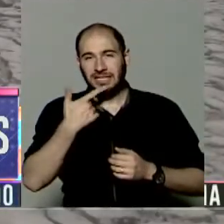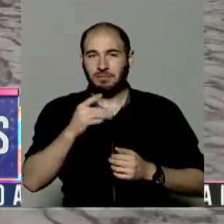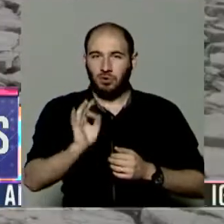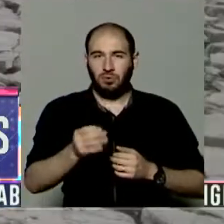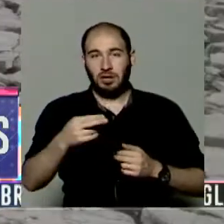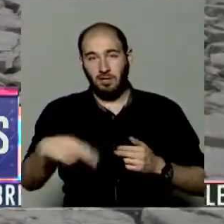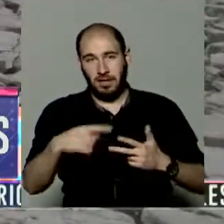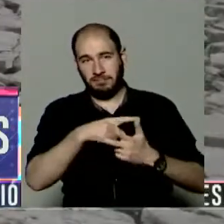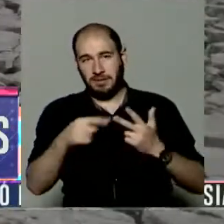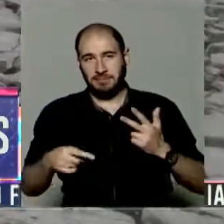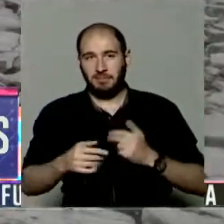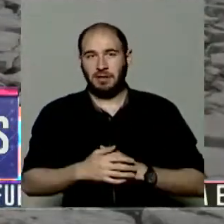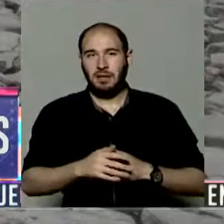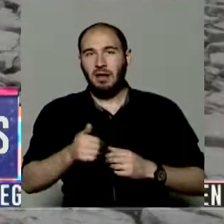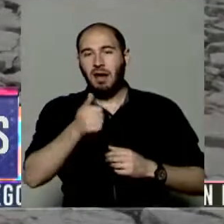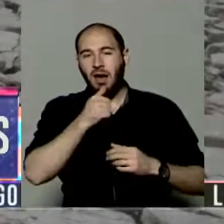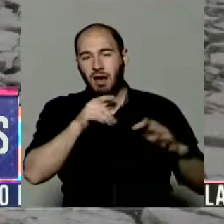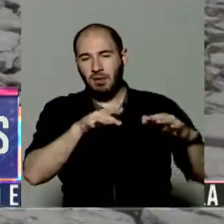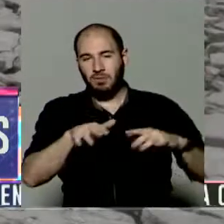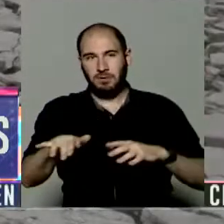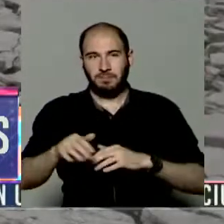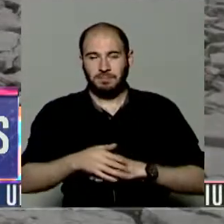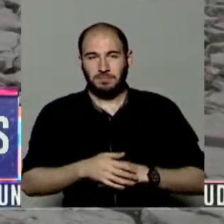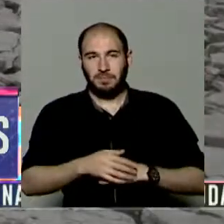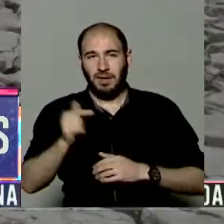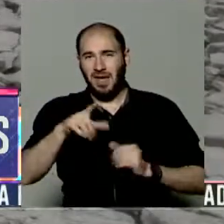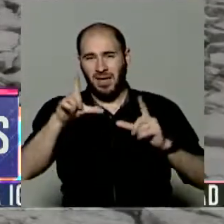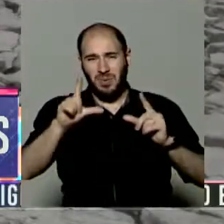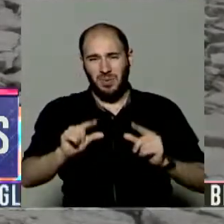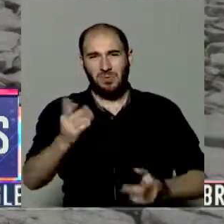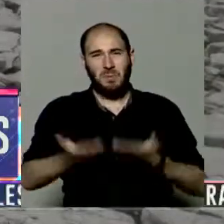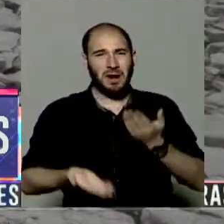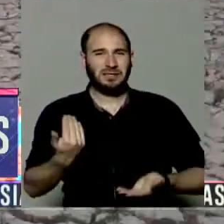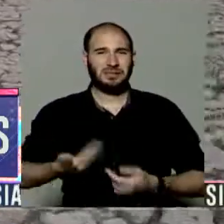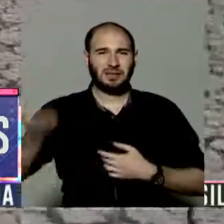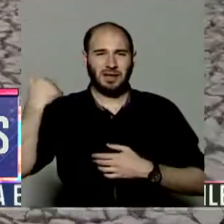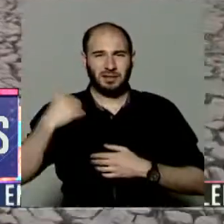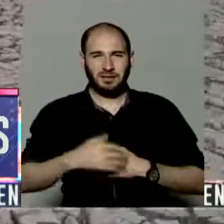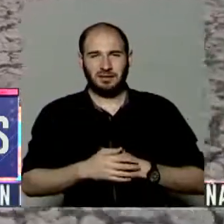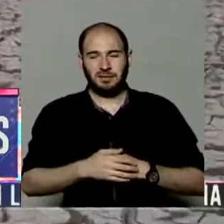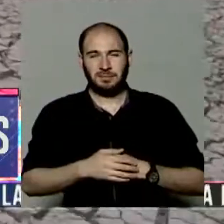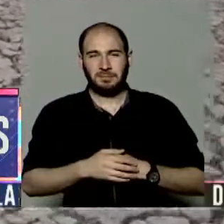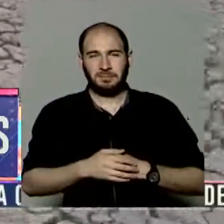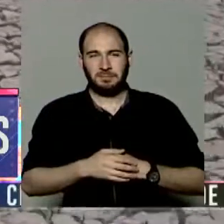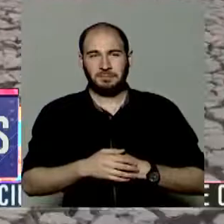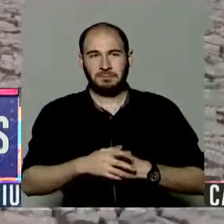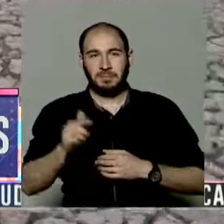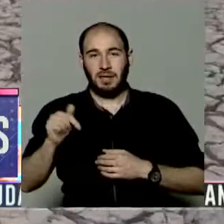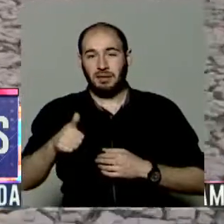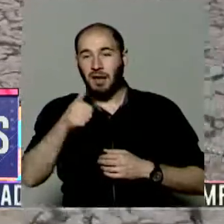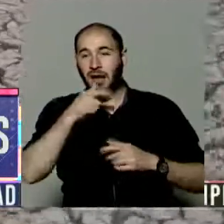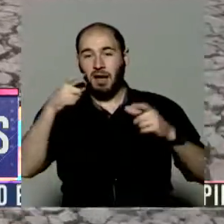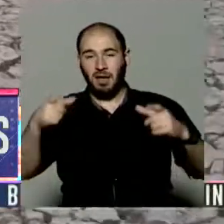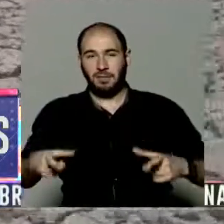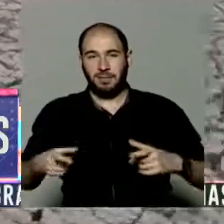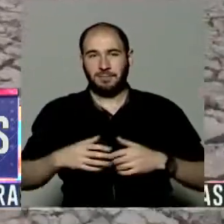octubre, noviembre, estos caudales han sido mucho más bajos que los históricos, y esto ha producido que el embalse llegue a